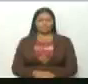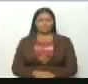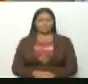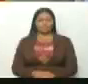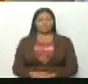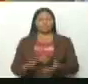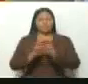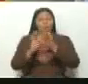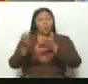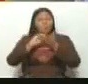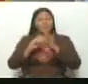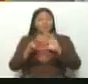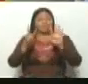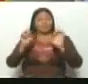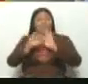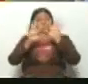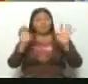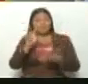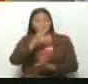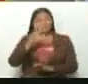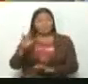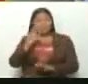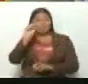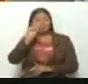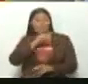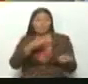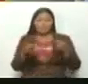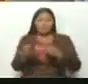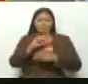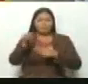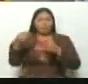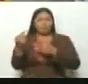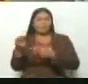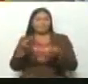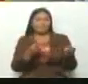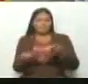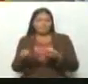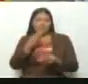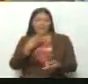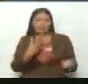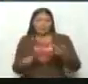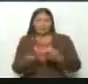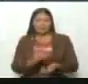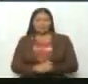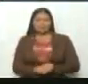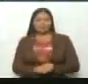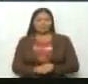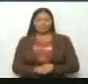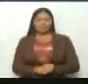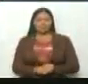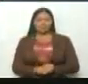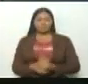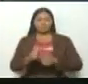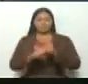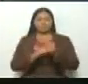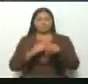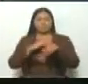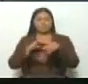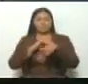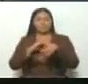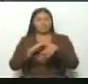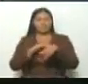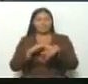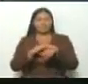Amigos, de vuelta con ustedes, 7 de la mañana, 33 minutos. Le damos la bienvenida a nuestra siguiente invitada, vicepresidenta sectorial de Ciencia, Tecnología, Educación y Salud,